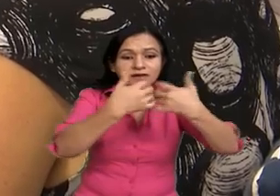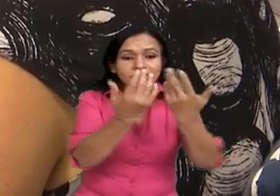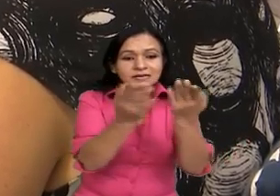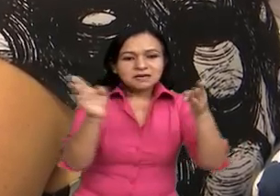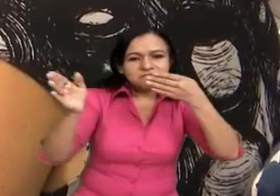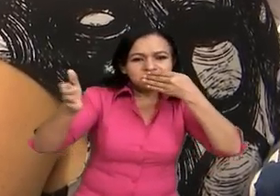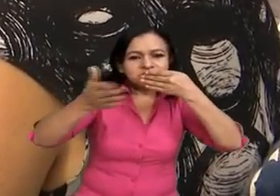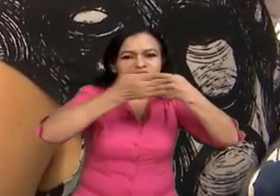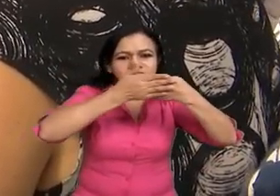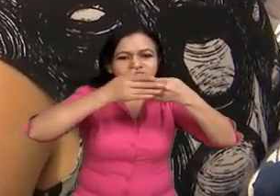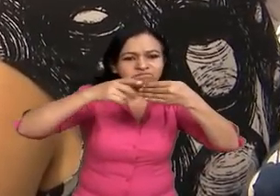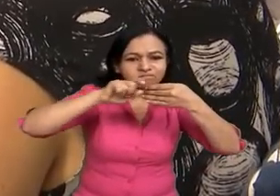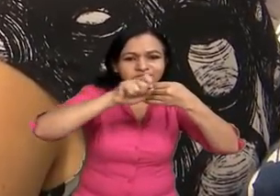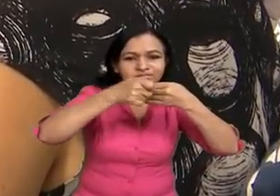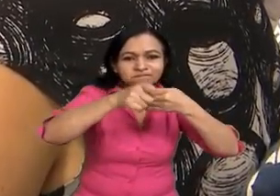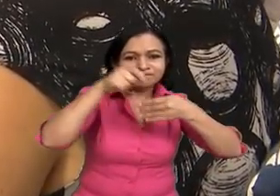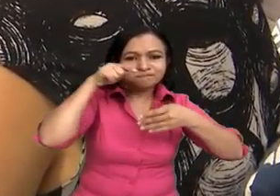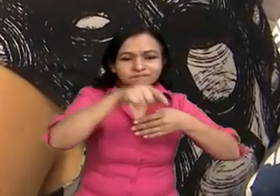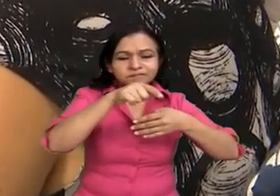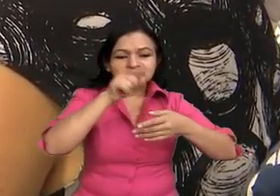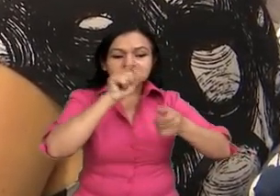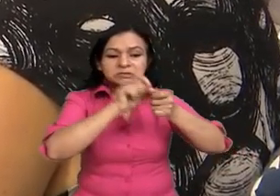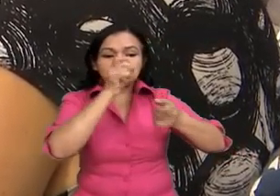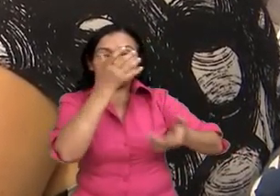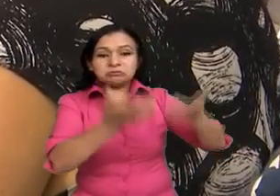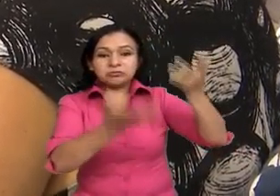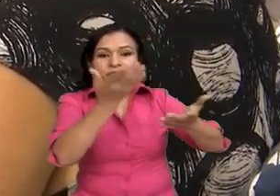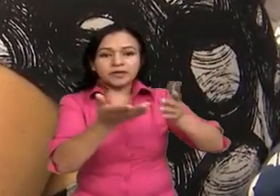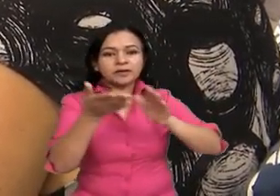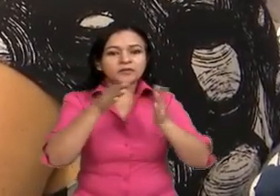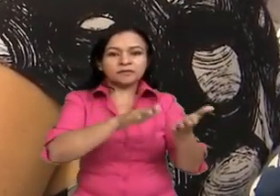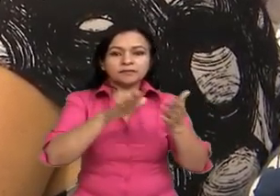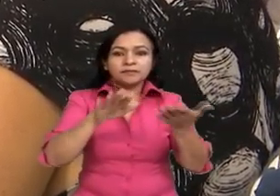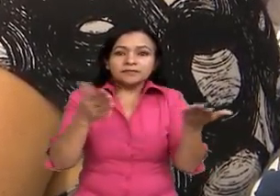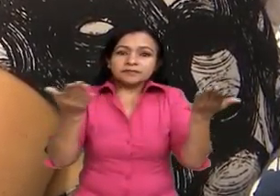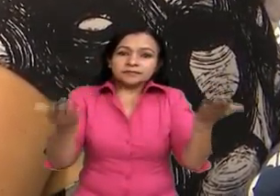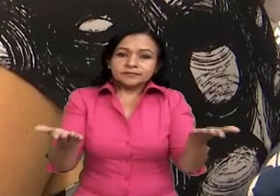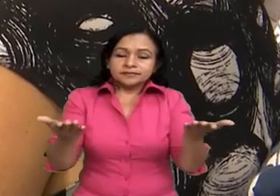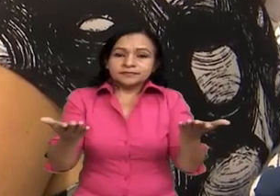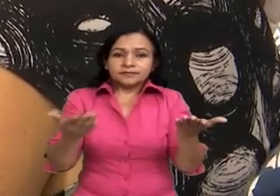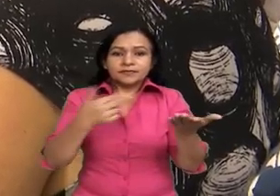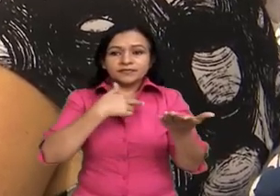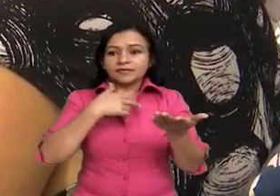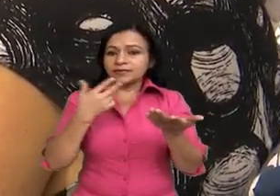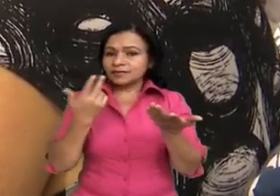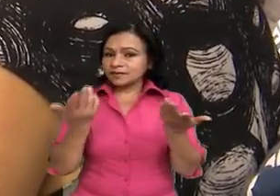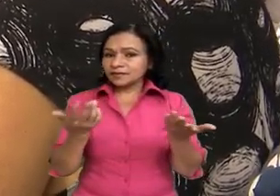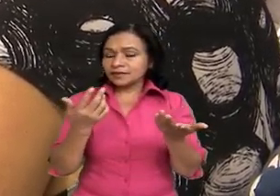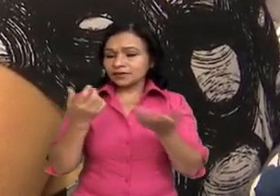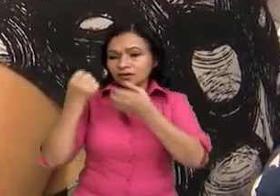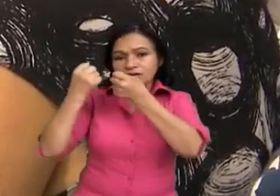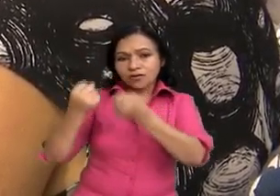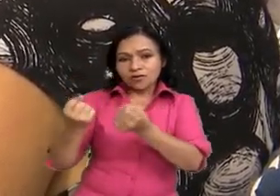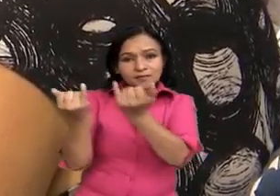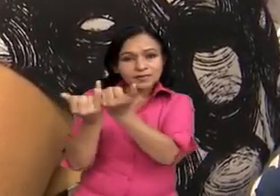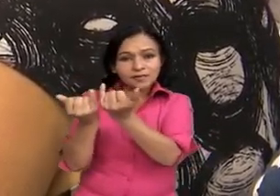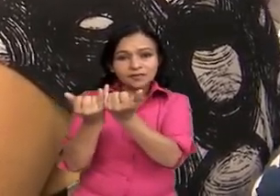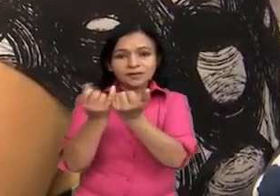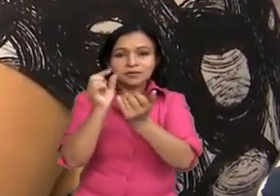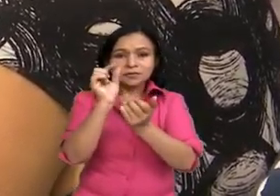precisamente estaban ellas demandando reajustes salariales que no eran más ni siquiera compensación similar a los hombres, sino que era